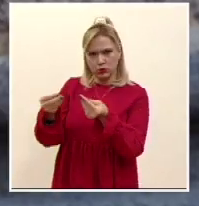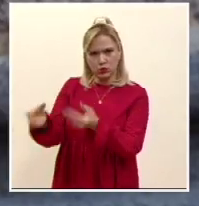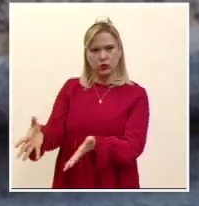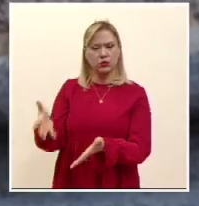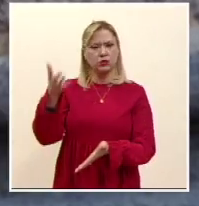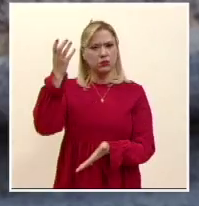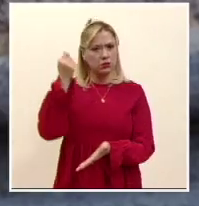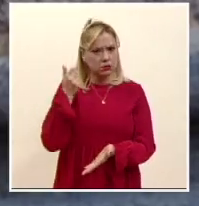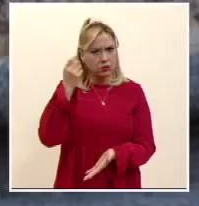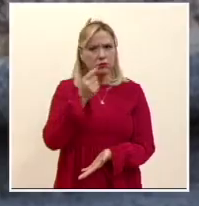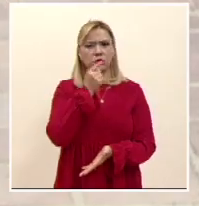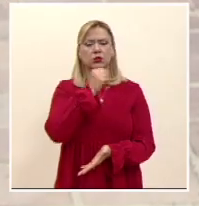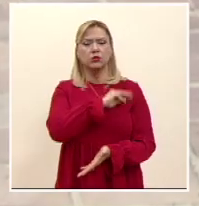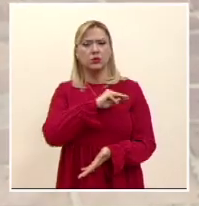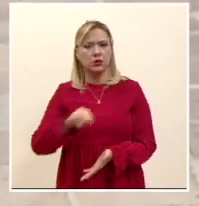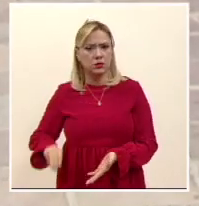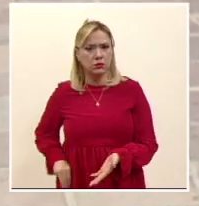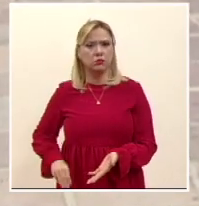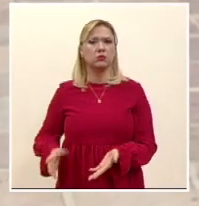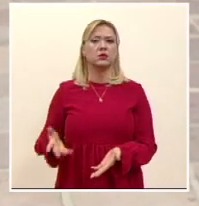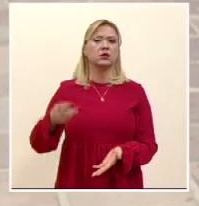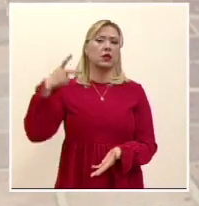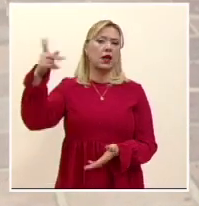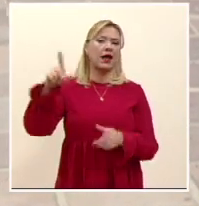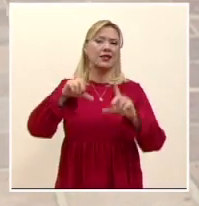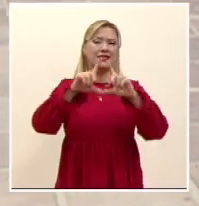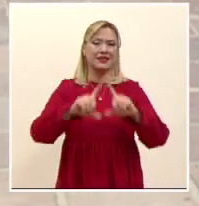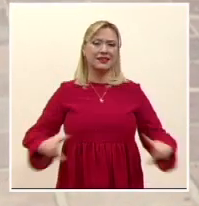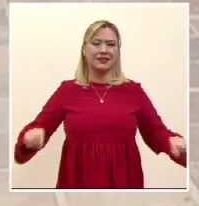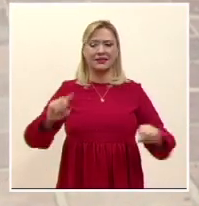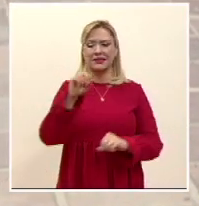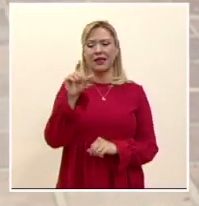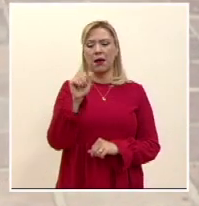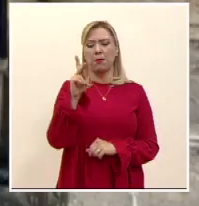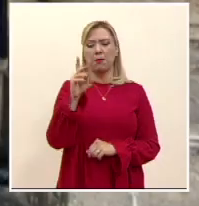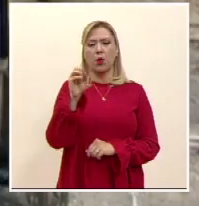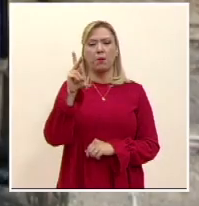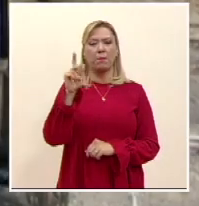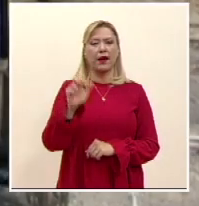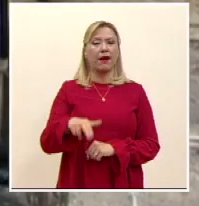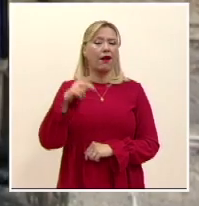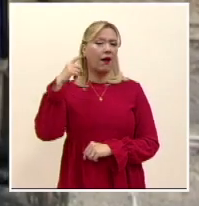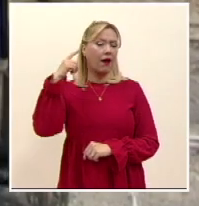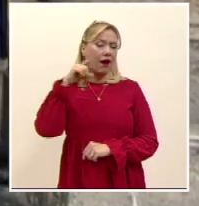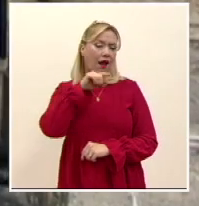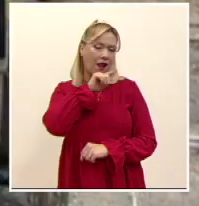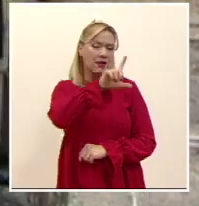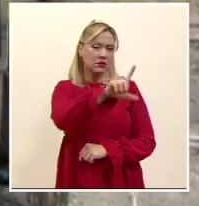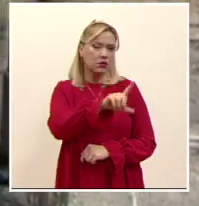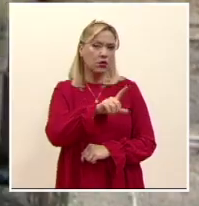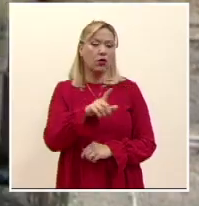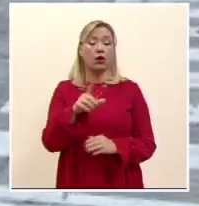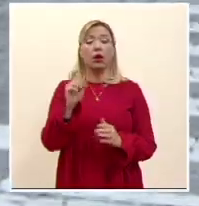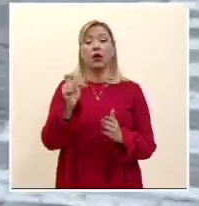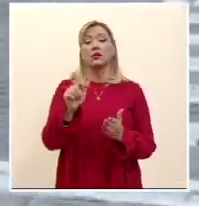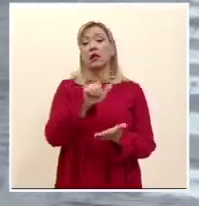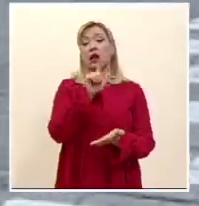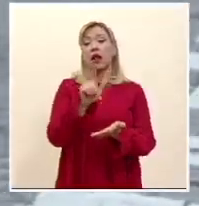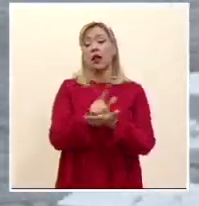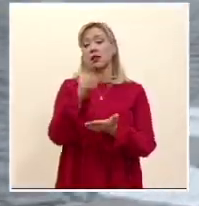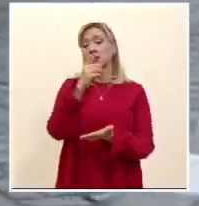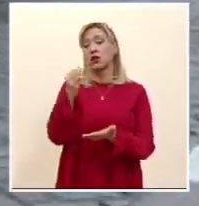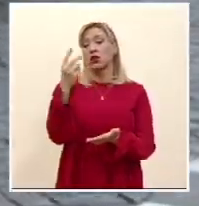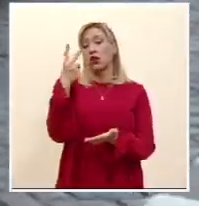policías municipales del Ayuntamiento de Zapopan, Jalisco, que haga inaplicable el Convenio 102 relativo a la norma mínima